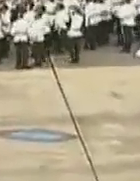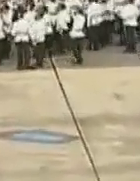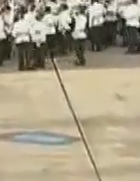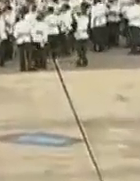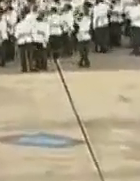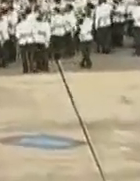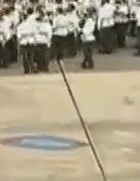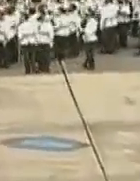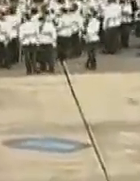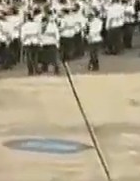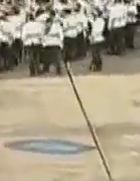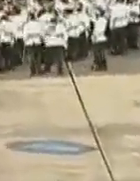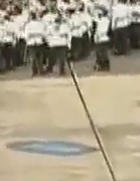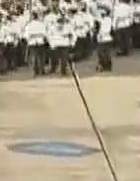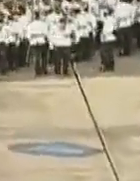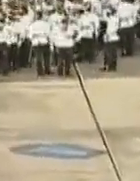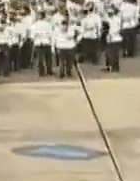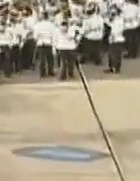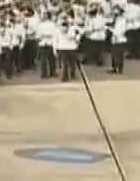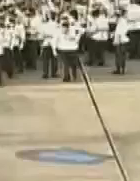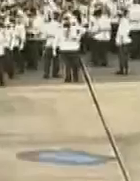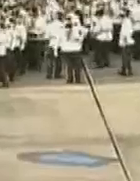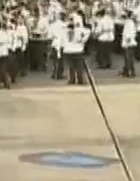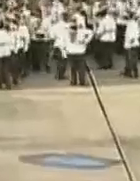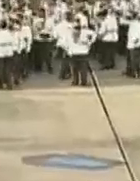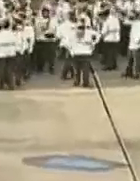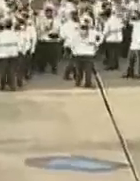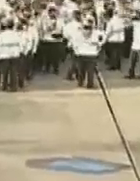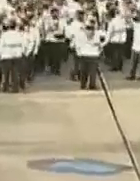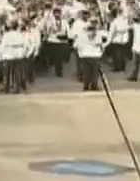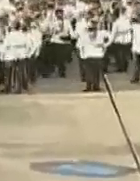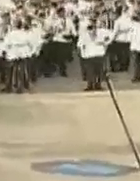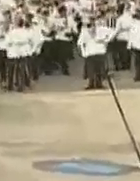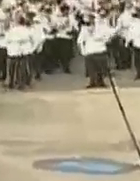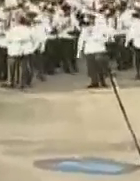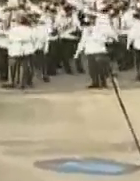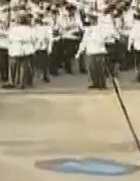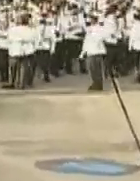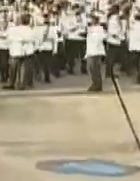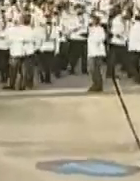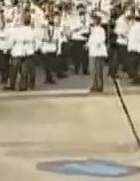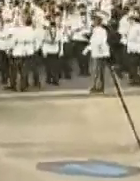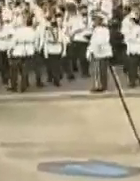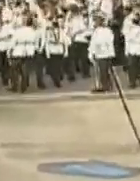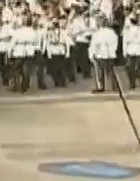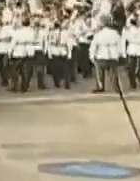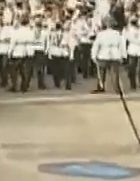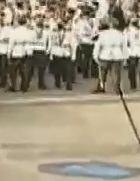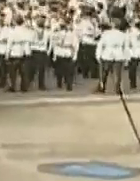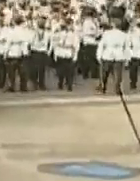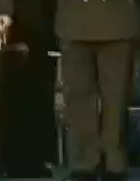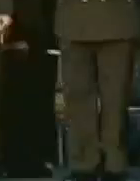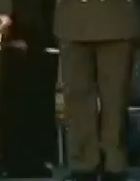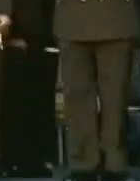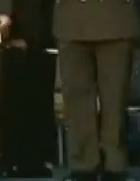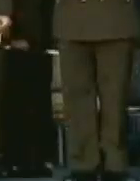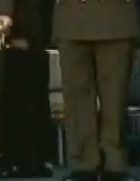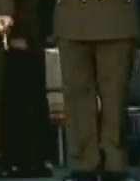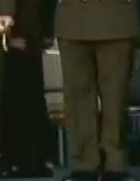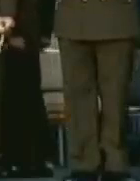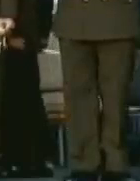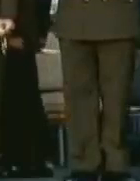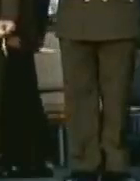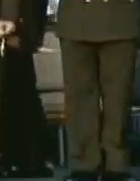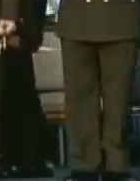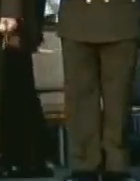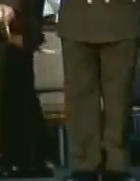Fuertes los aplausos a los oficiales, tenientes y tenientes de corbeta de nuestra Fuerza Armada Nacional Bolivariana.